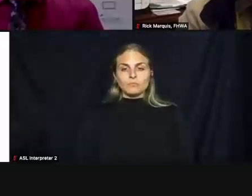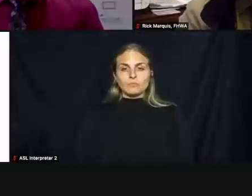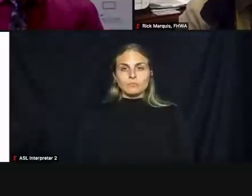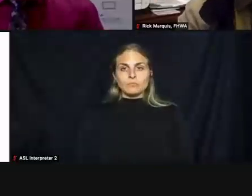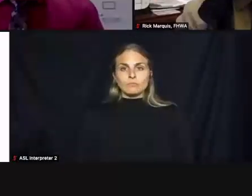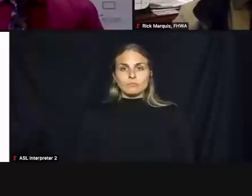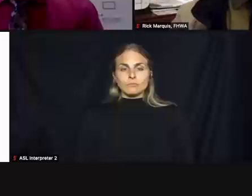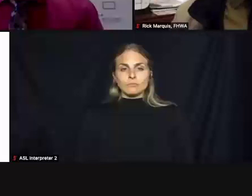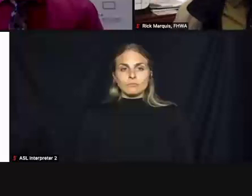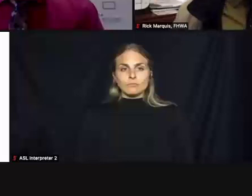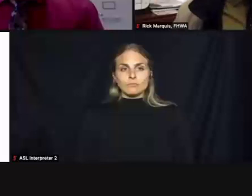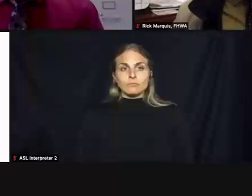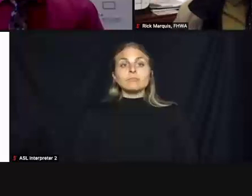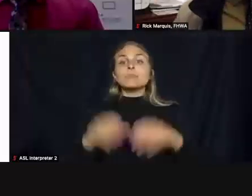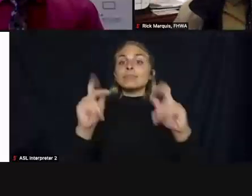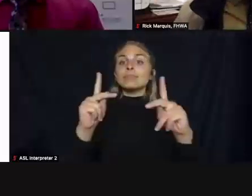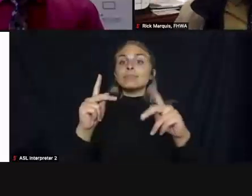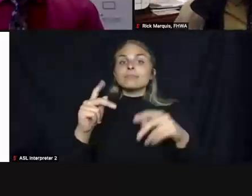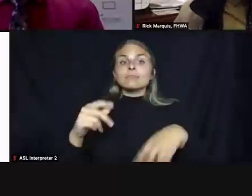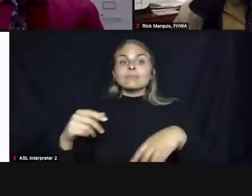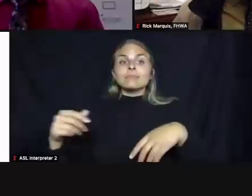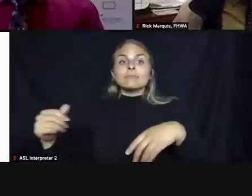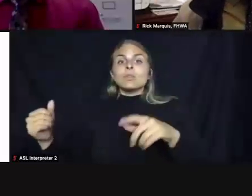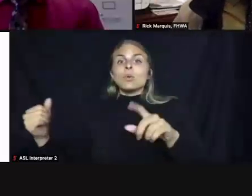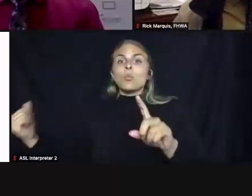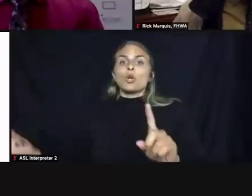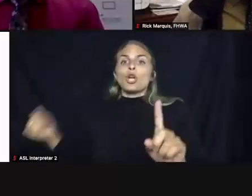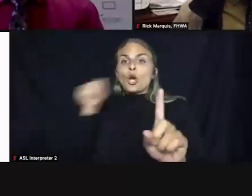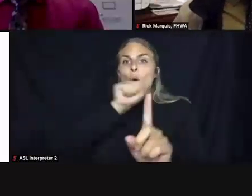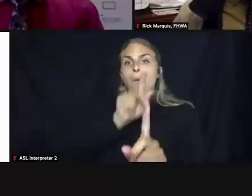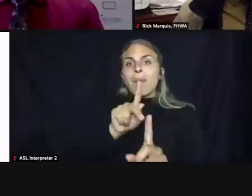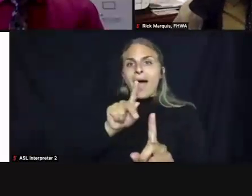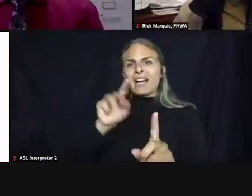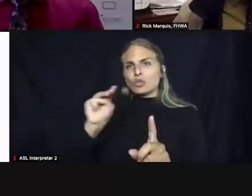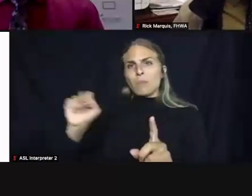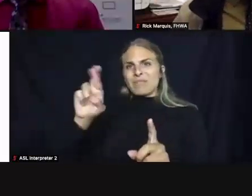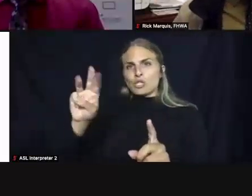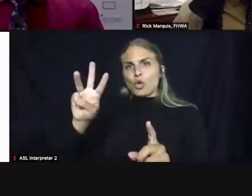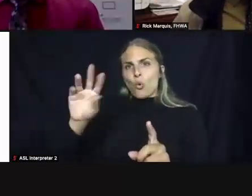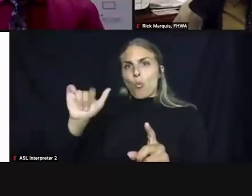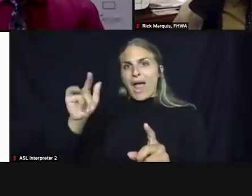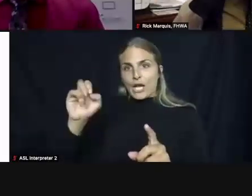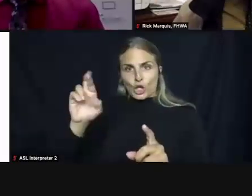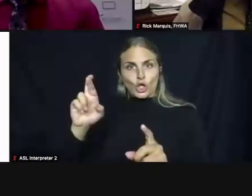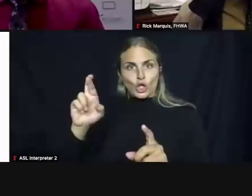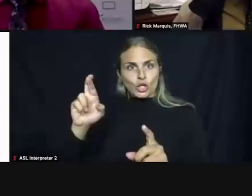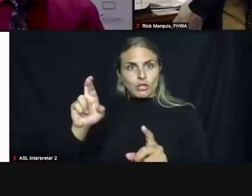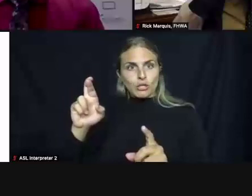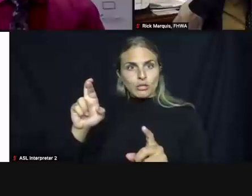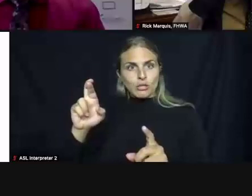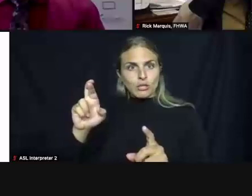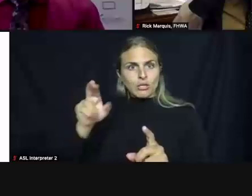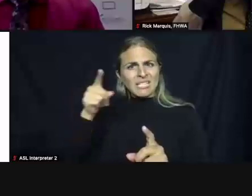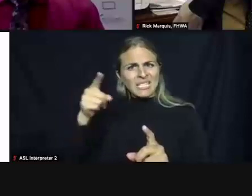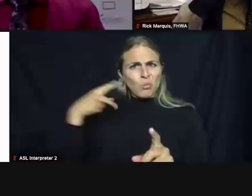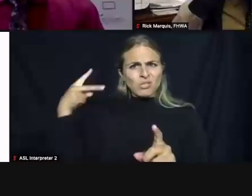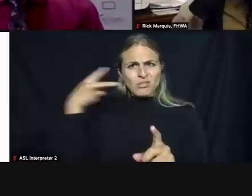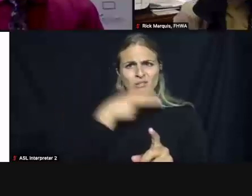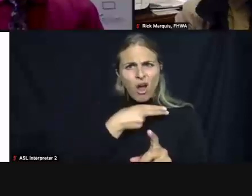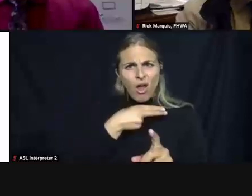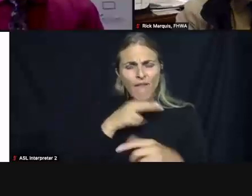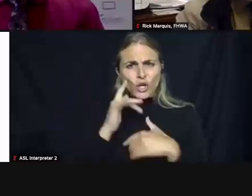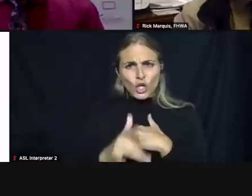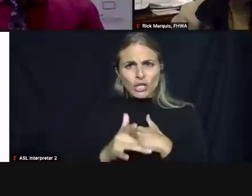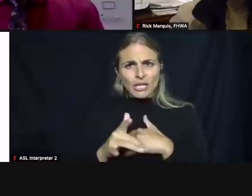día. Está bien, ahora vamos a regresar al señor Wagner. Yo creo